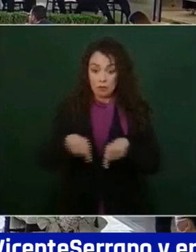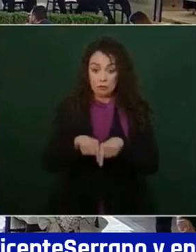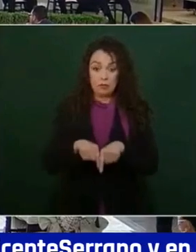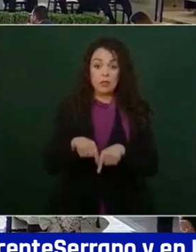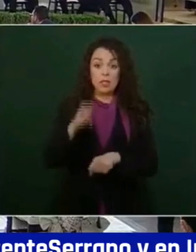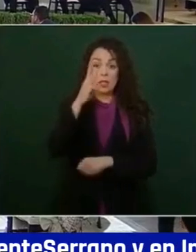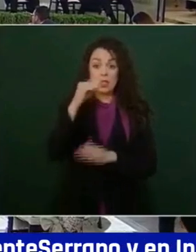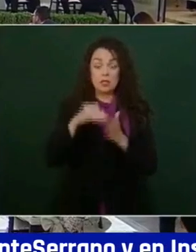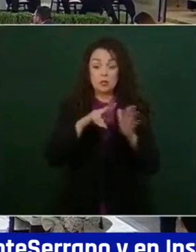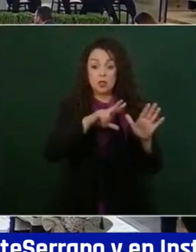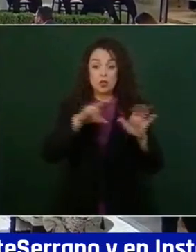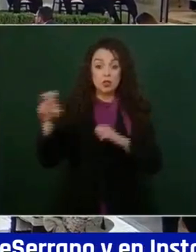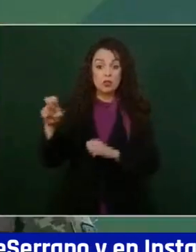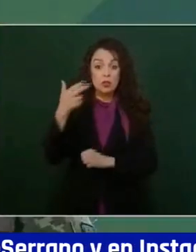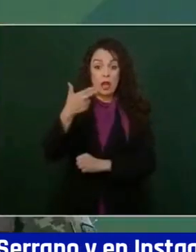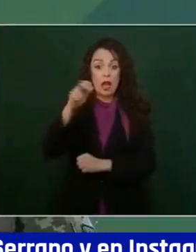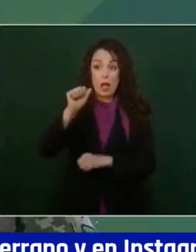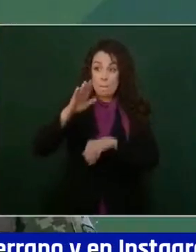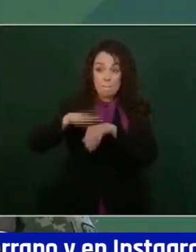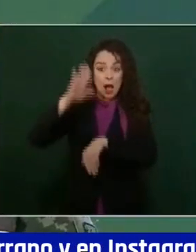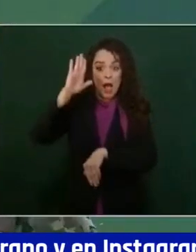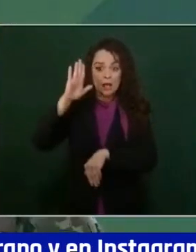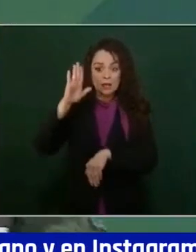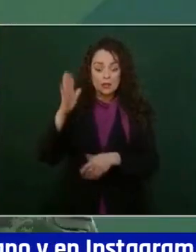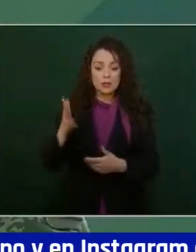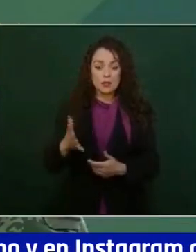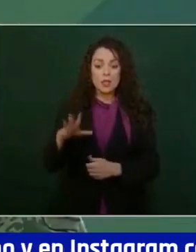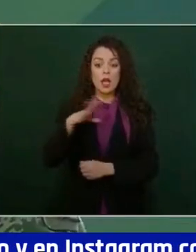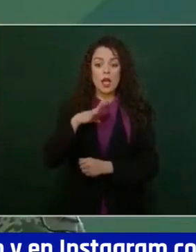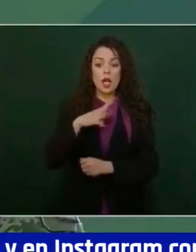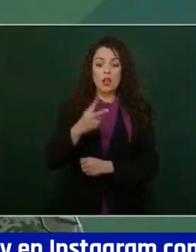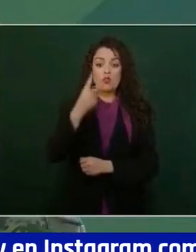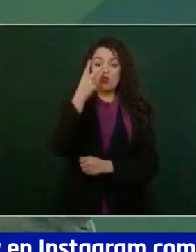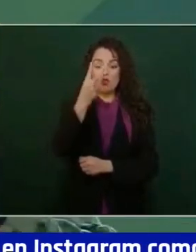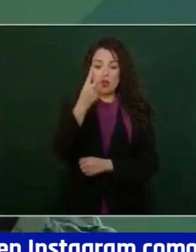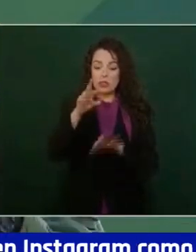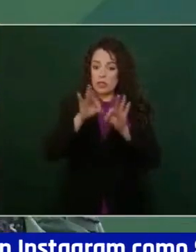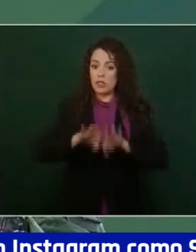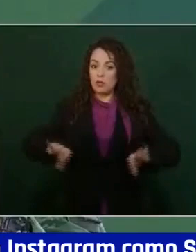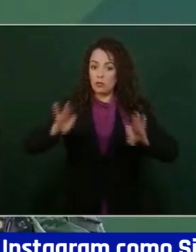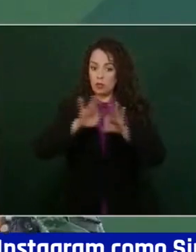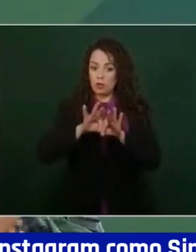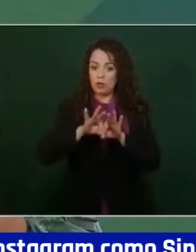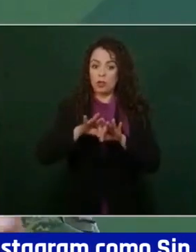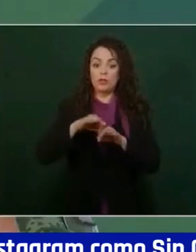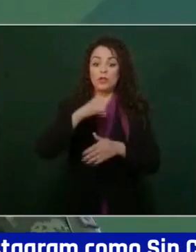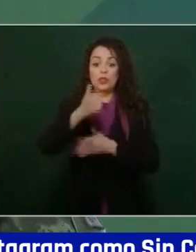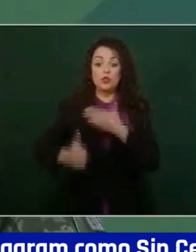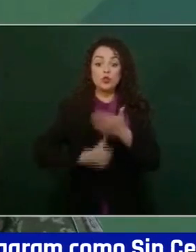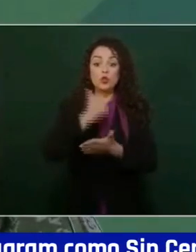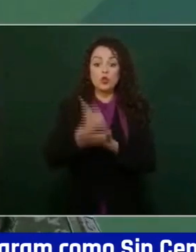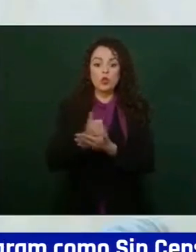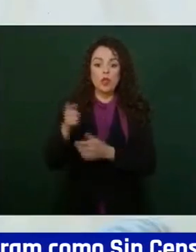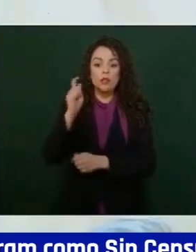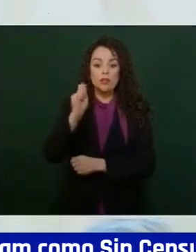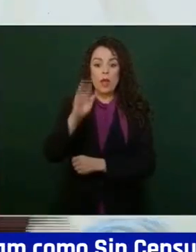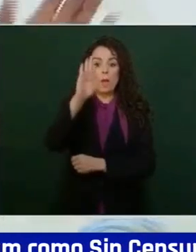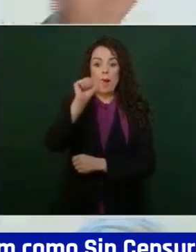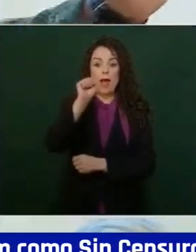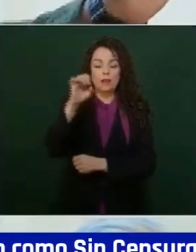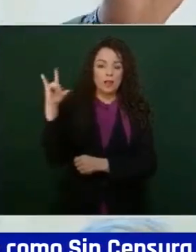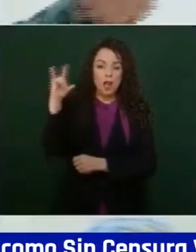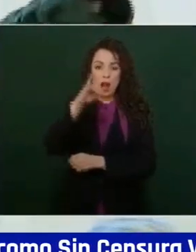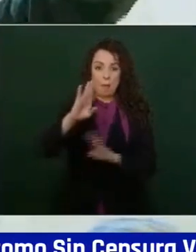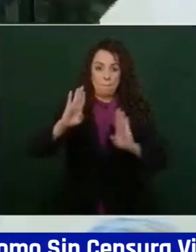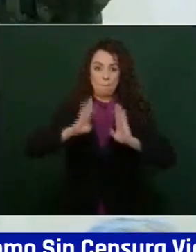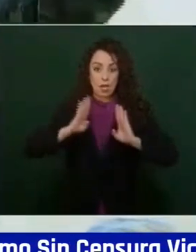hectáreas, que se compone de dos partes principales. Una ciudad militar, donde se encuentra la base aérea militar, en la